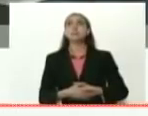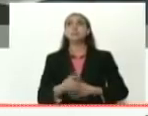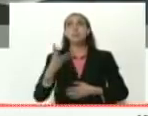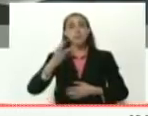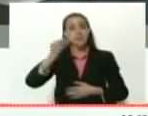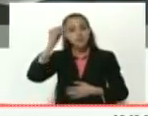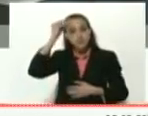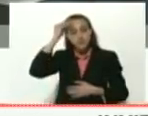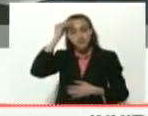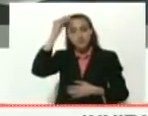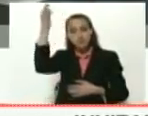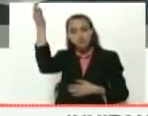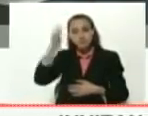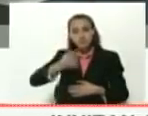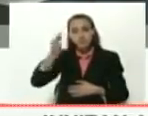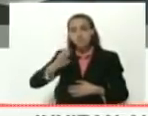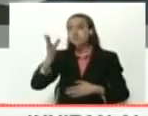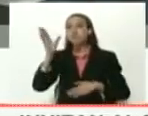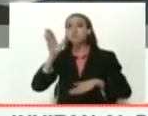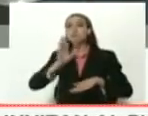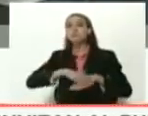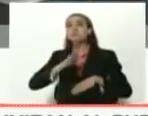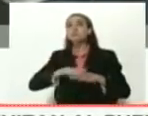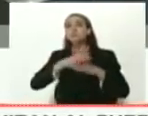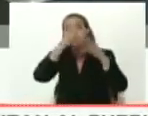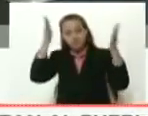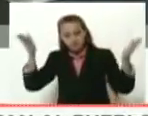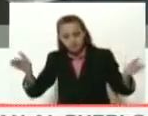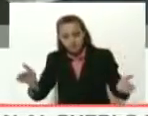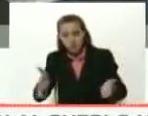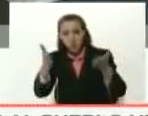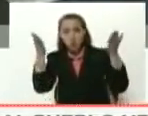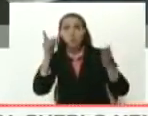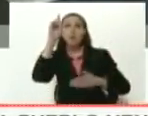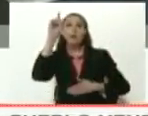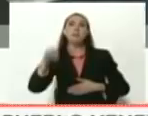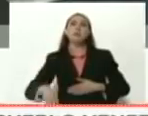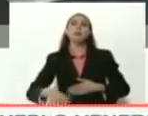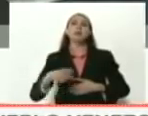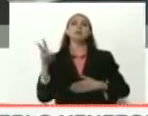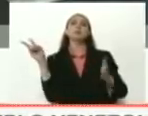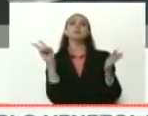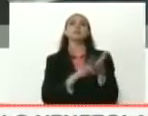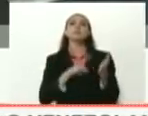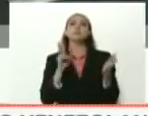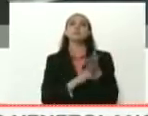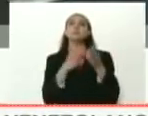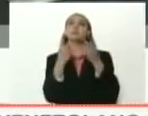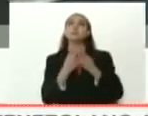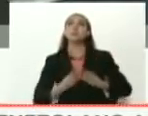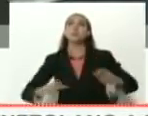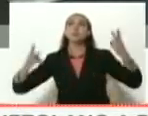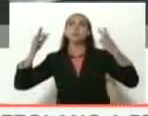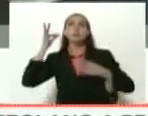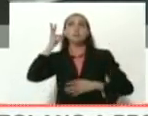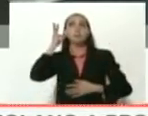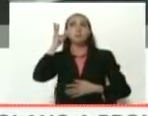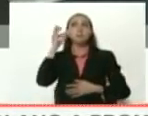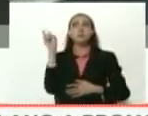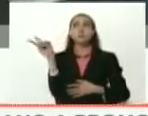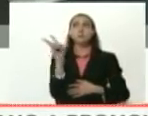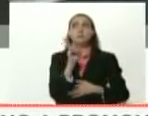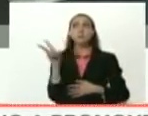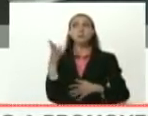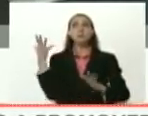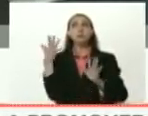y no solo entender, sino más bien promover el verdadero valor de la mujer venezolana en estas